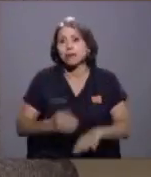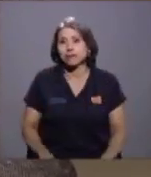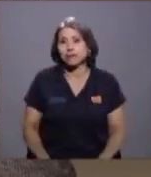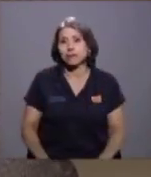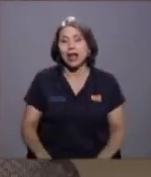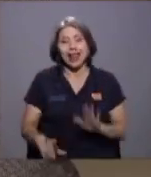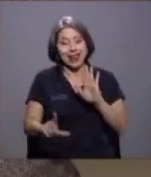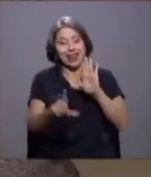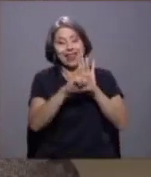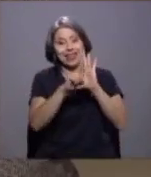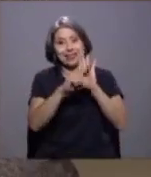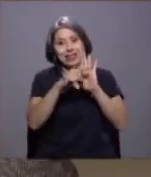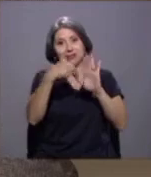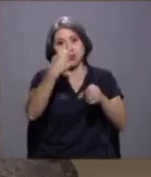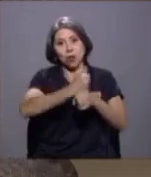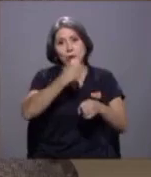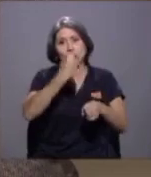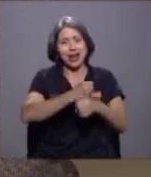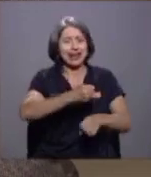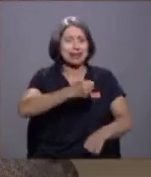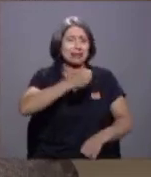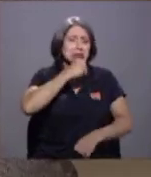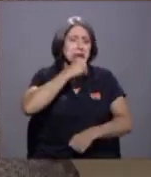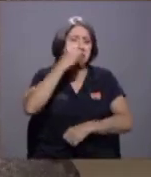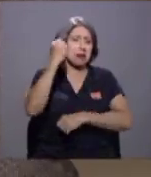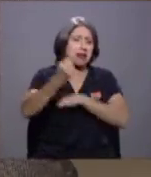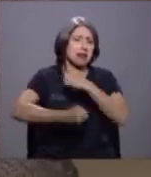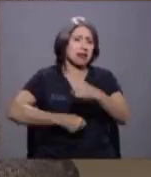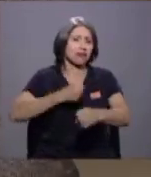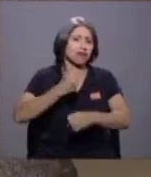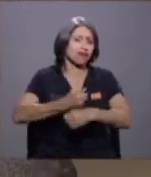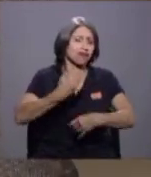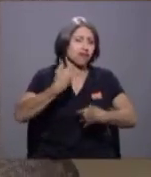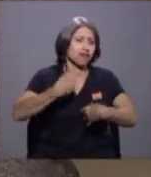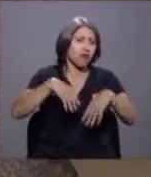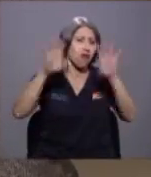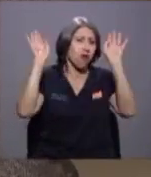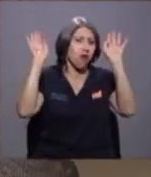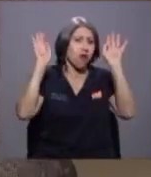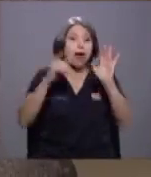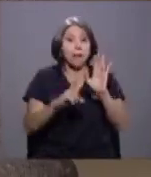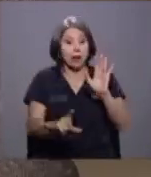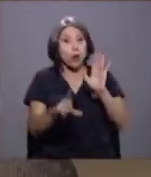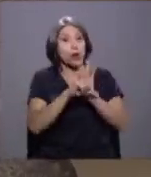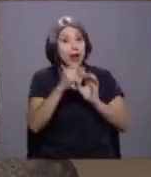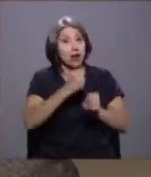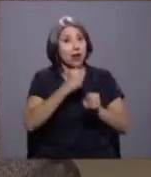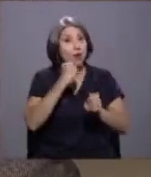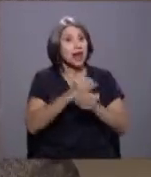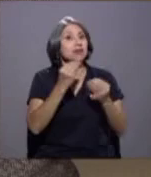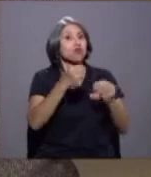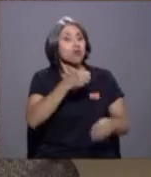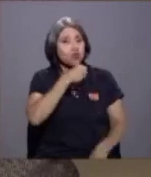laboral, una legislación laboral antiquísima. Para una ley laboral es muy antigua, ¿verdad?